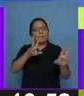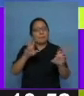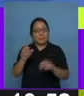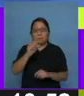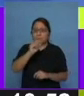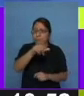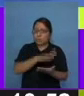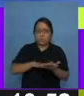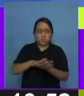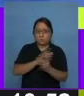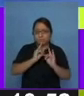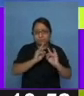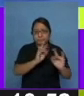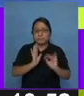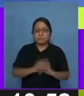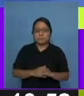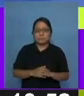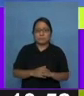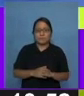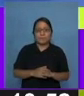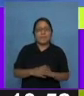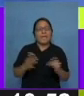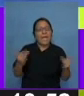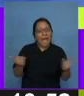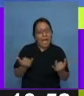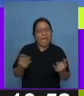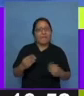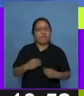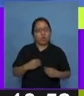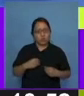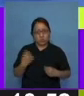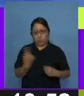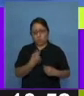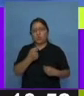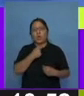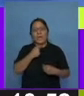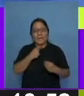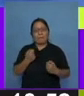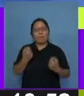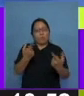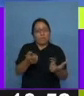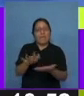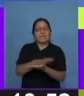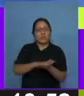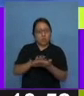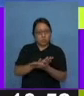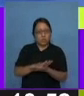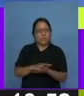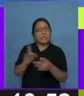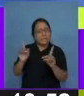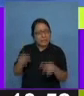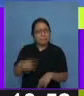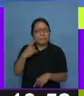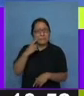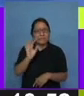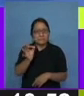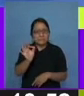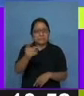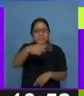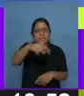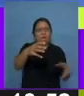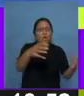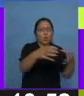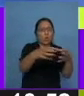sin duda hay una voluntad de nuestra parte, creo yo también de los dirigentes gremiales, de